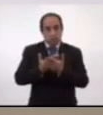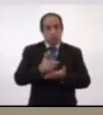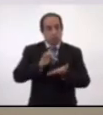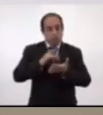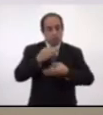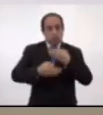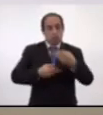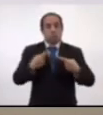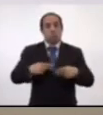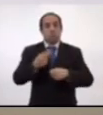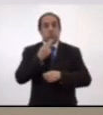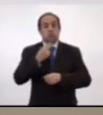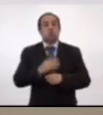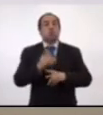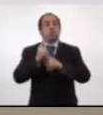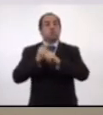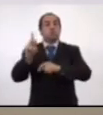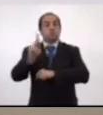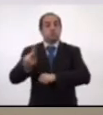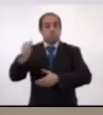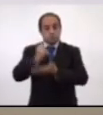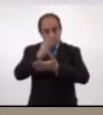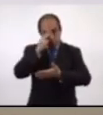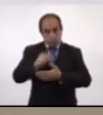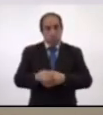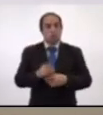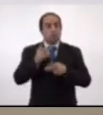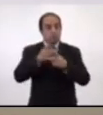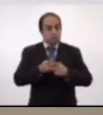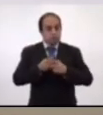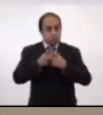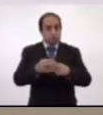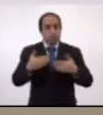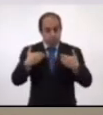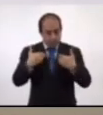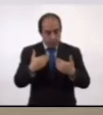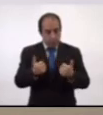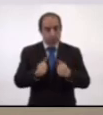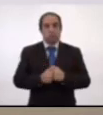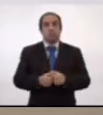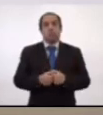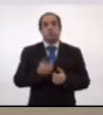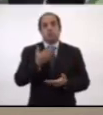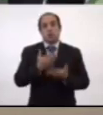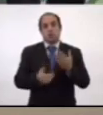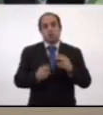a todos los usuarios de transporte público de la Ciudad de México por su paciencia y comprensión en esta situación.